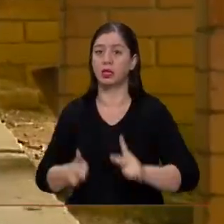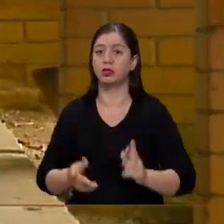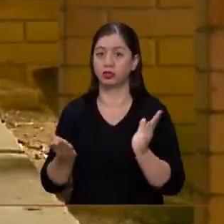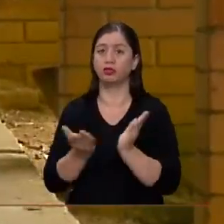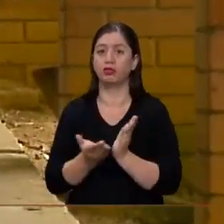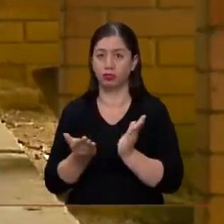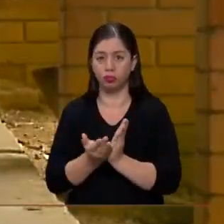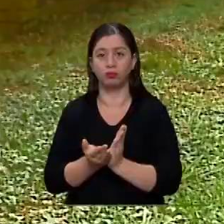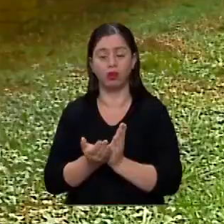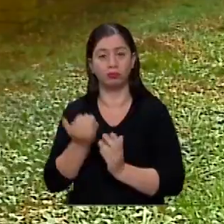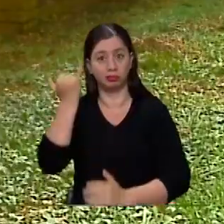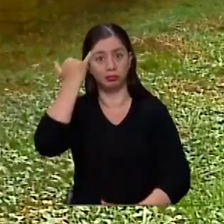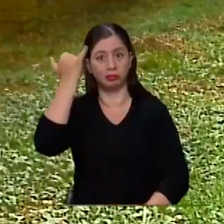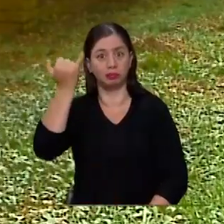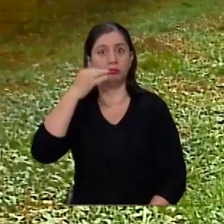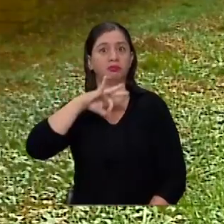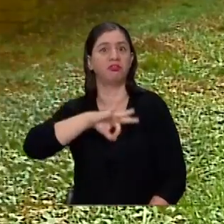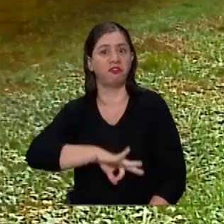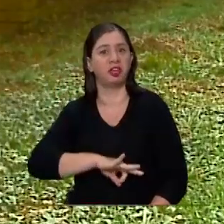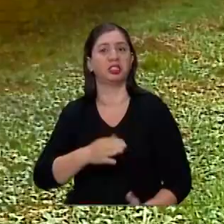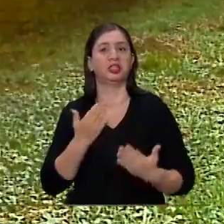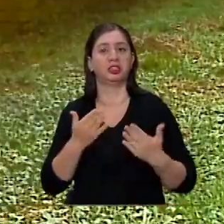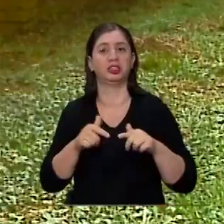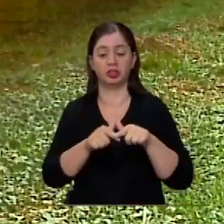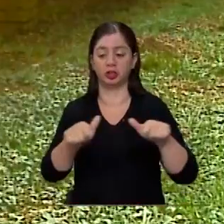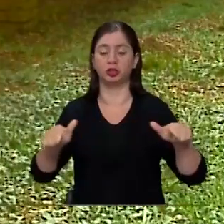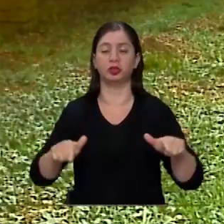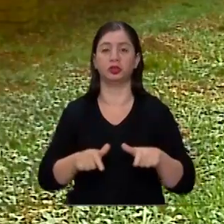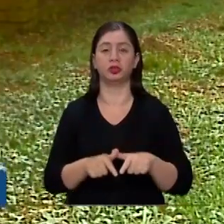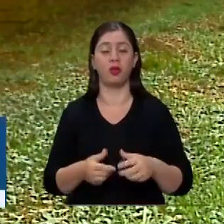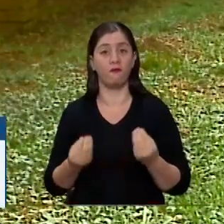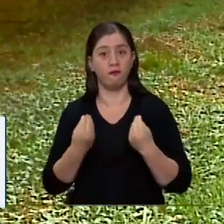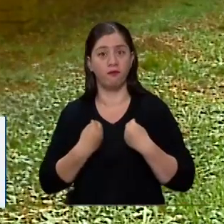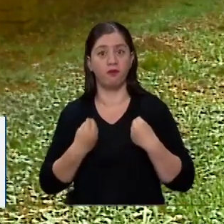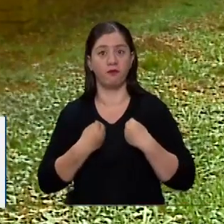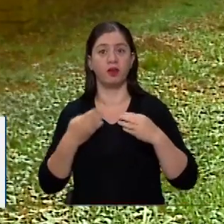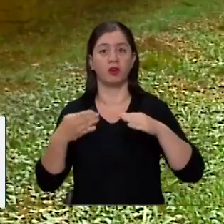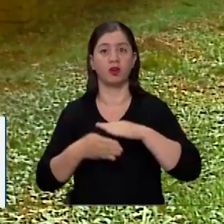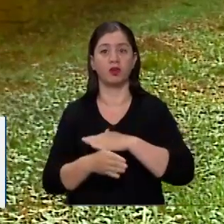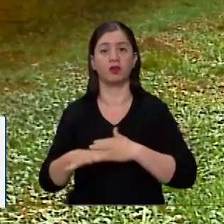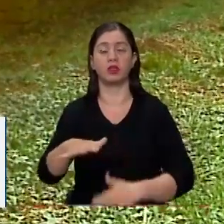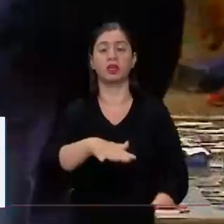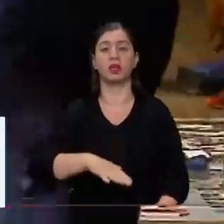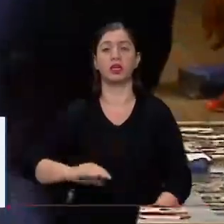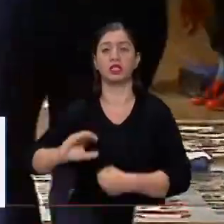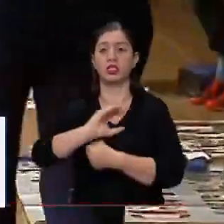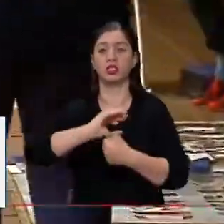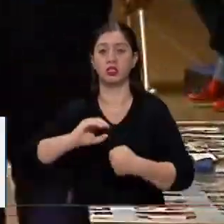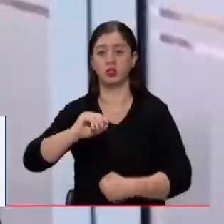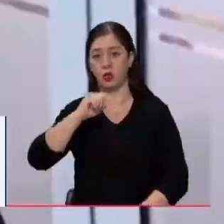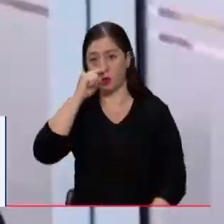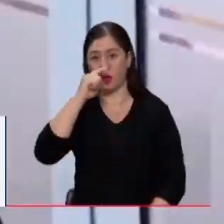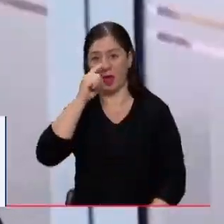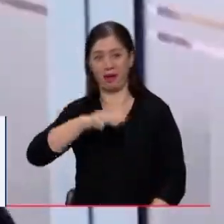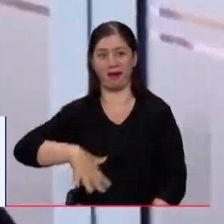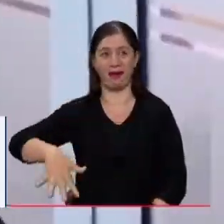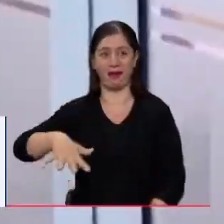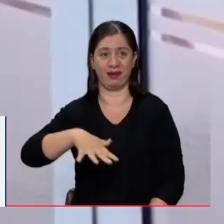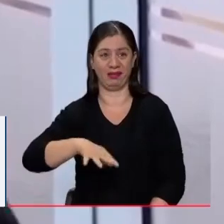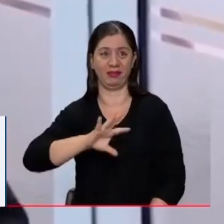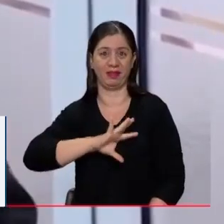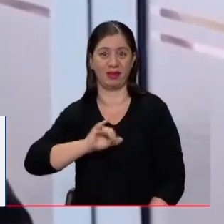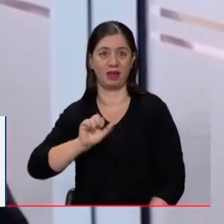beneficiarán con esta iniciativa que les brindará un lugar de resguardo y apoyo ubicado en el barrio Ciudad Jardín, en el sur de Cali. Que será una casa